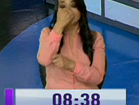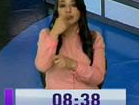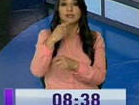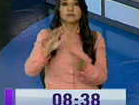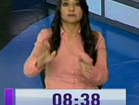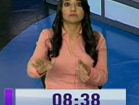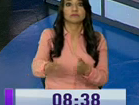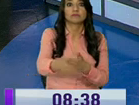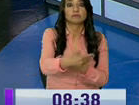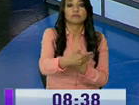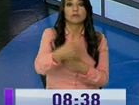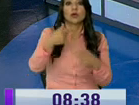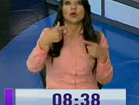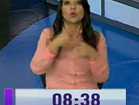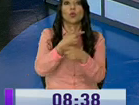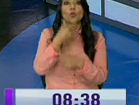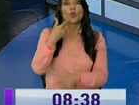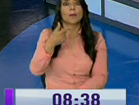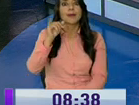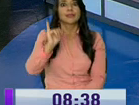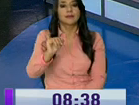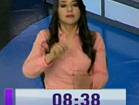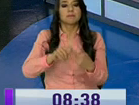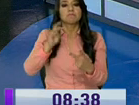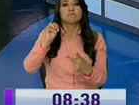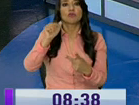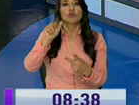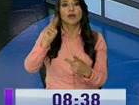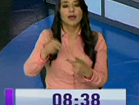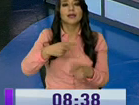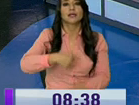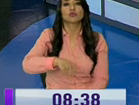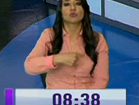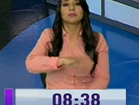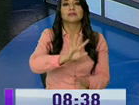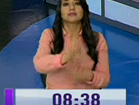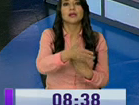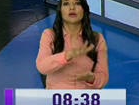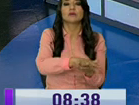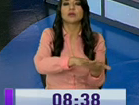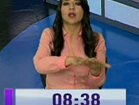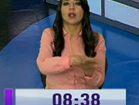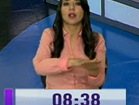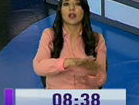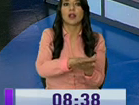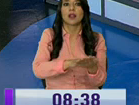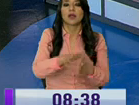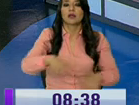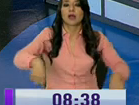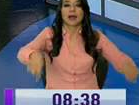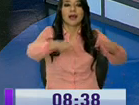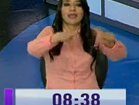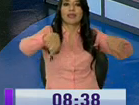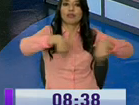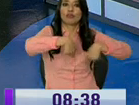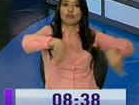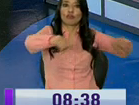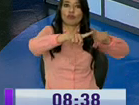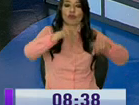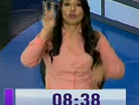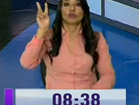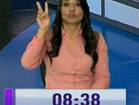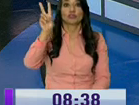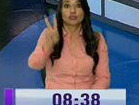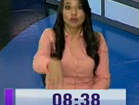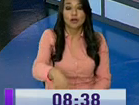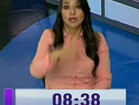cierra la estación de Guamaní, Morán Valverde y Quitumbe debido a los disturbios que existen a los alrededores de estas estaciones. Trolebús y Acovía